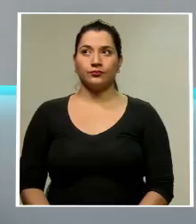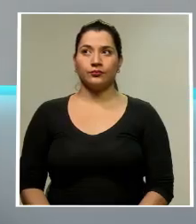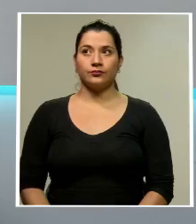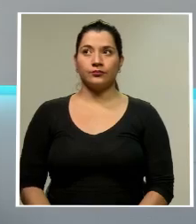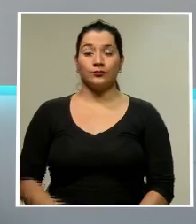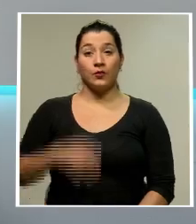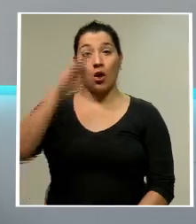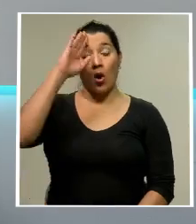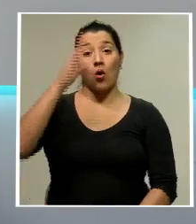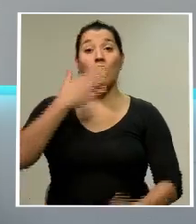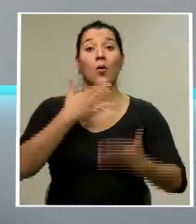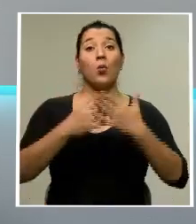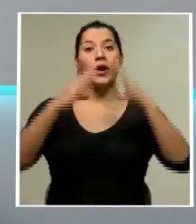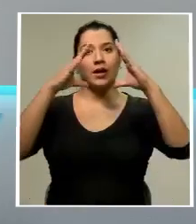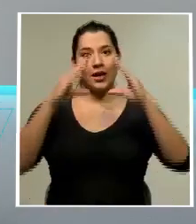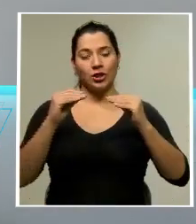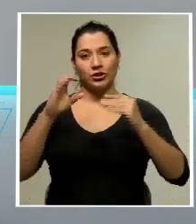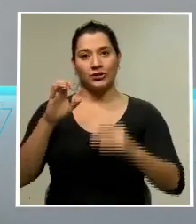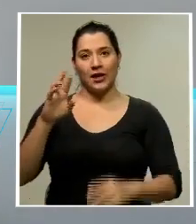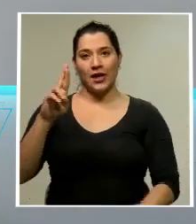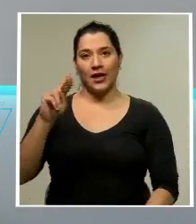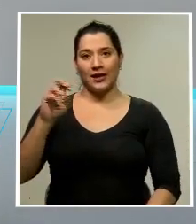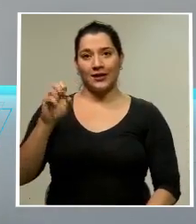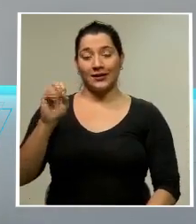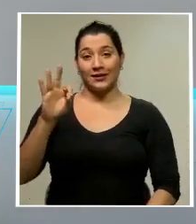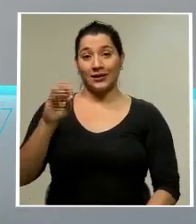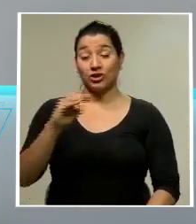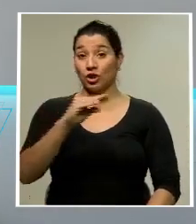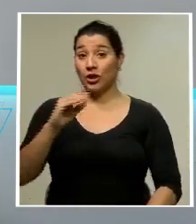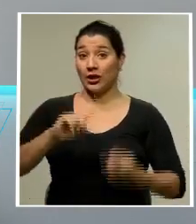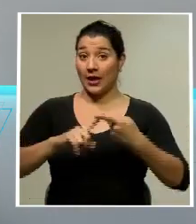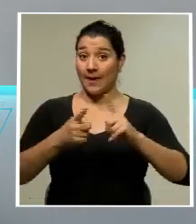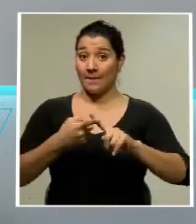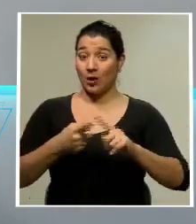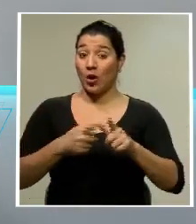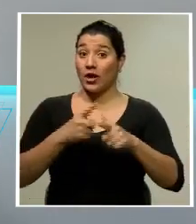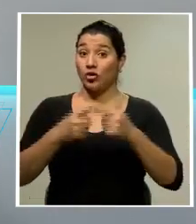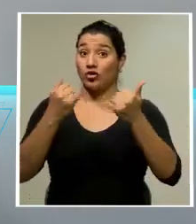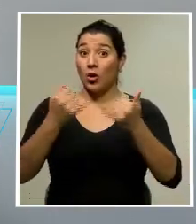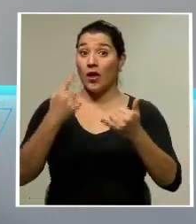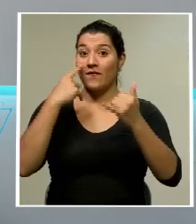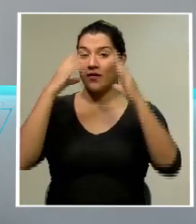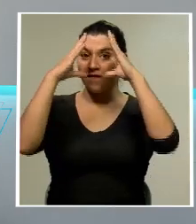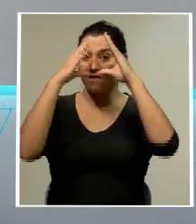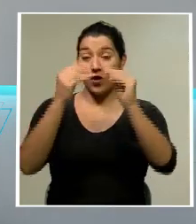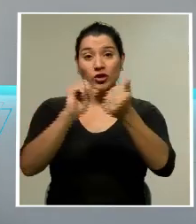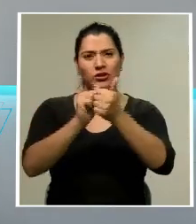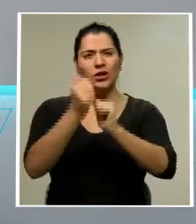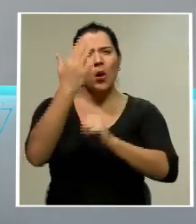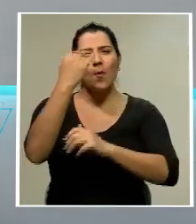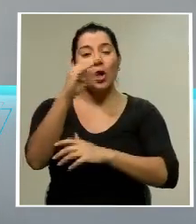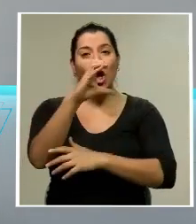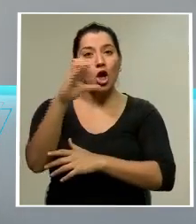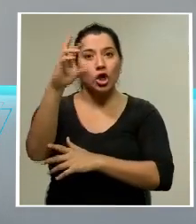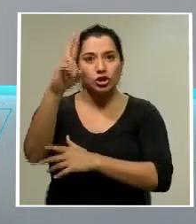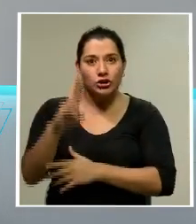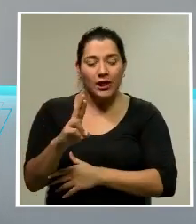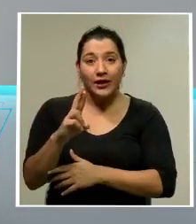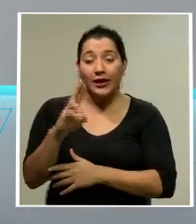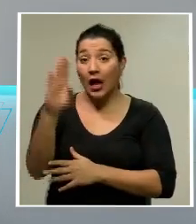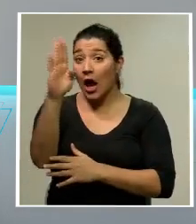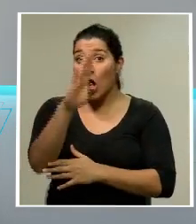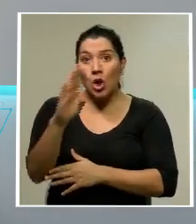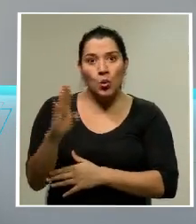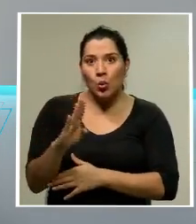¿Qué tal? Muy buenas noches, don Ernesto y amigos televidentes. Vamos de inmediato a la información deportiva y es que Costa Rica nunca cedió puntos